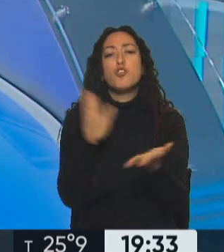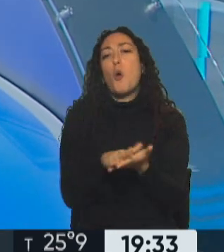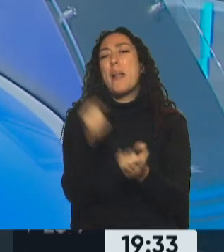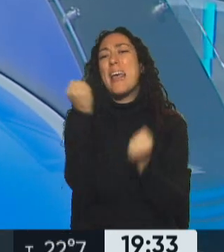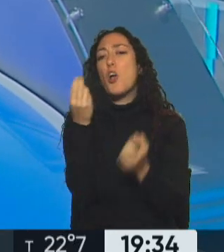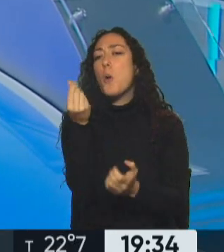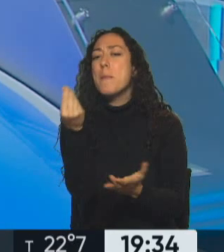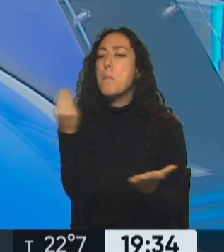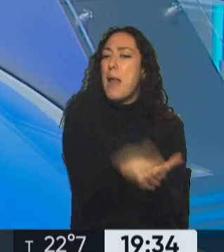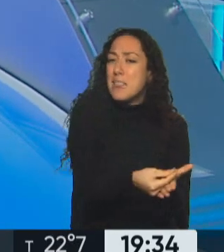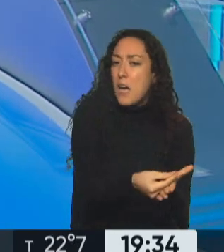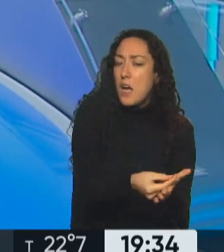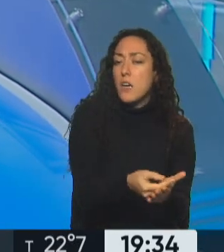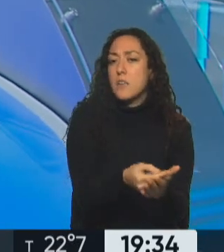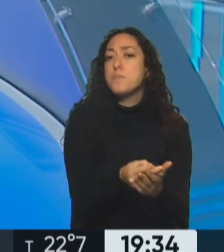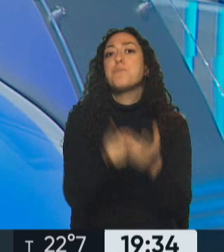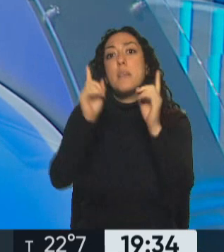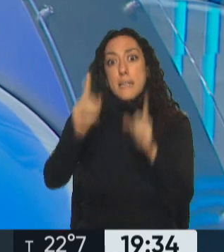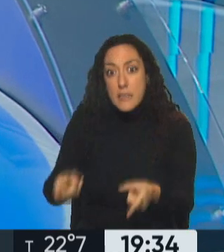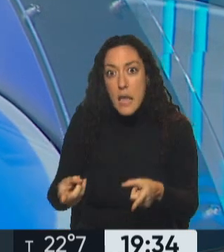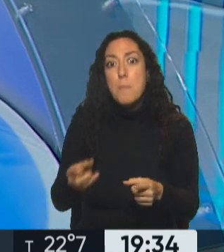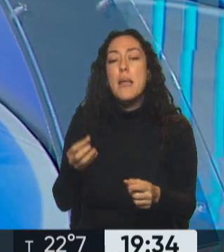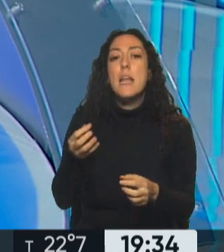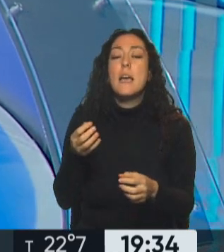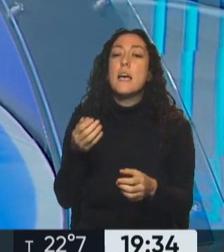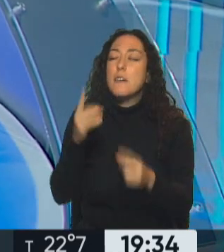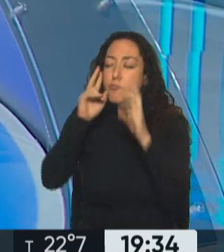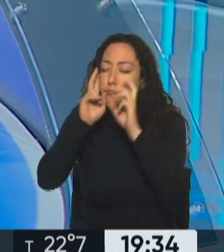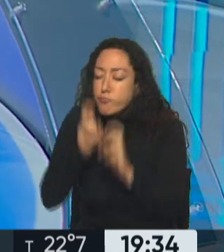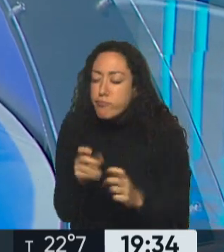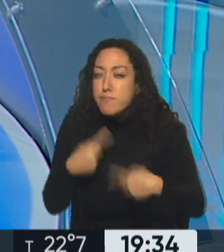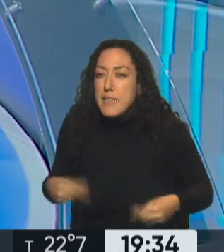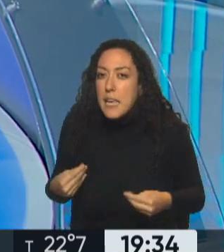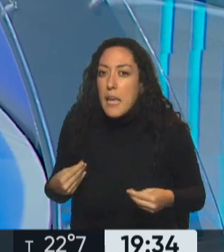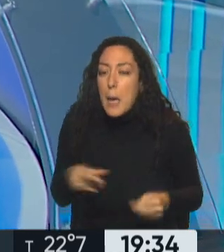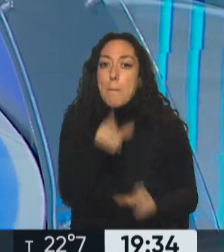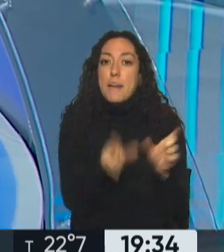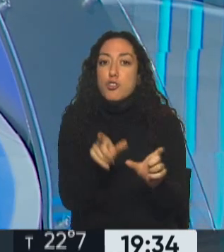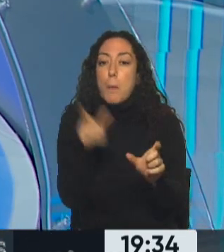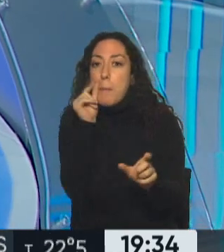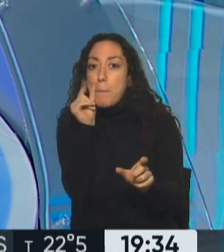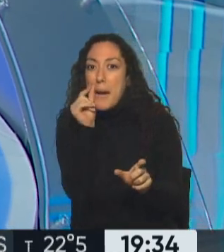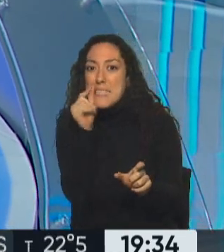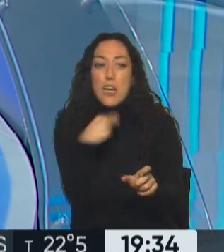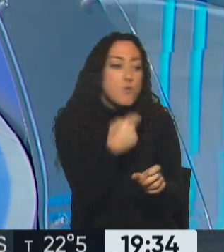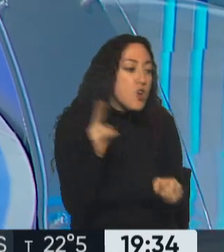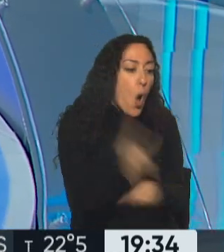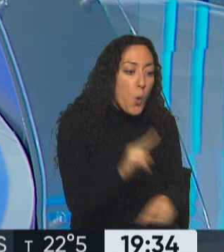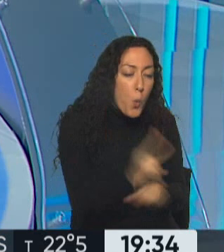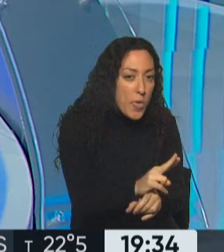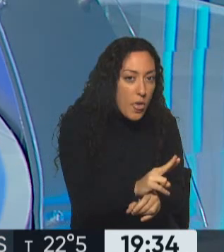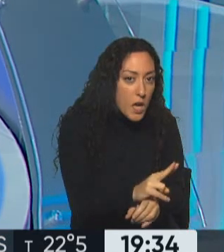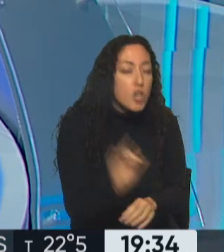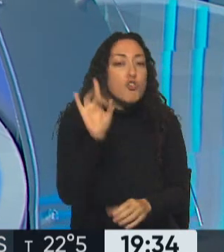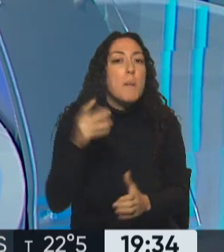económico. Pero además, el otro aspecto en el que se indagó es qué pasa con el cuidar, no solo con el poner el